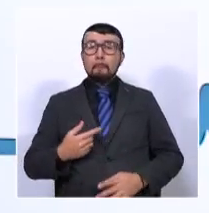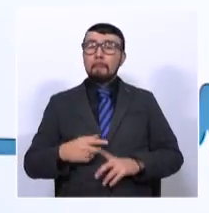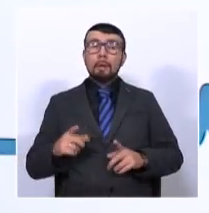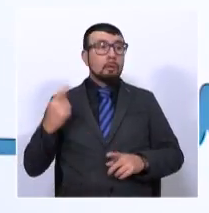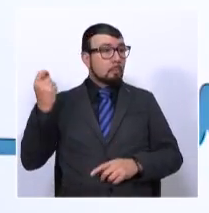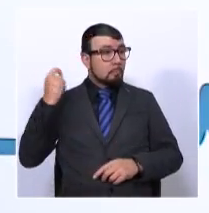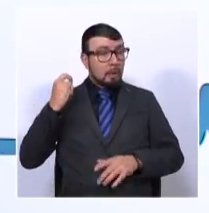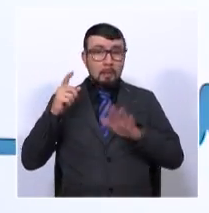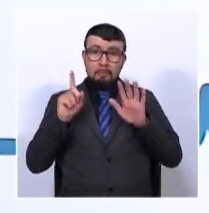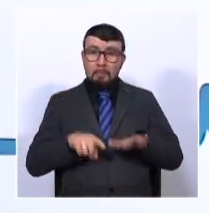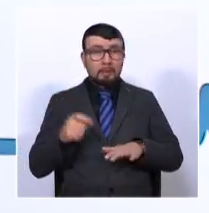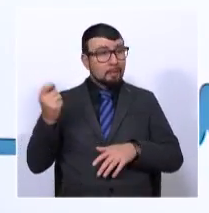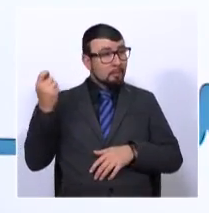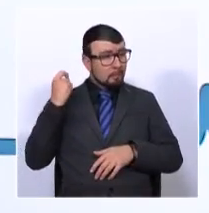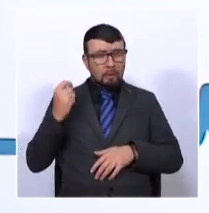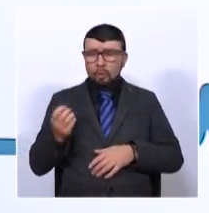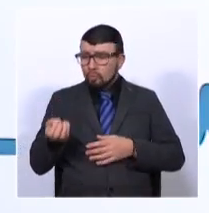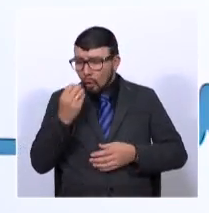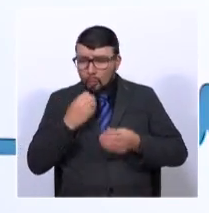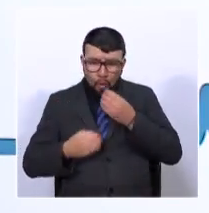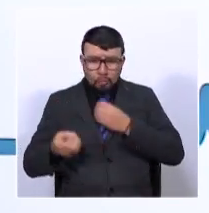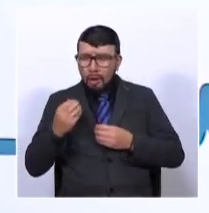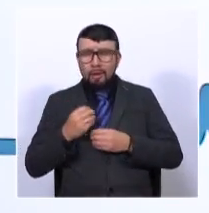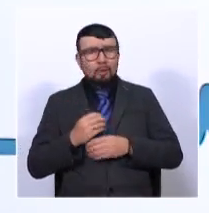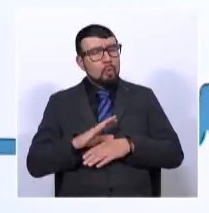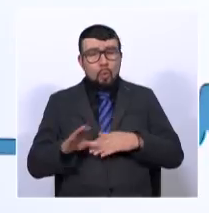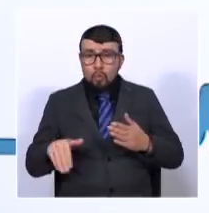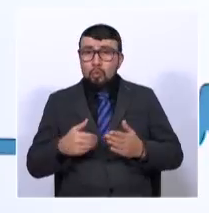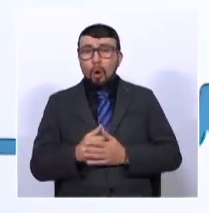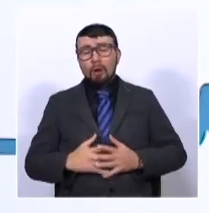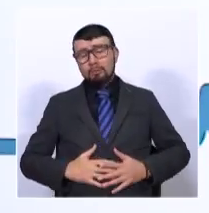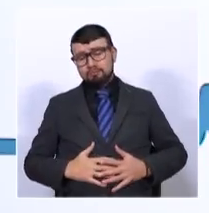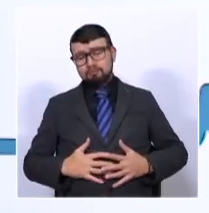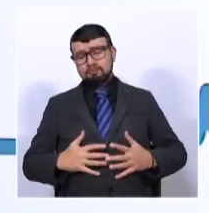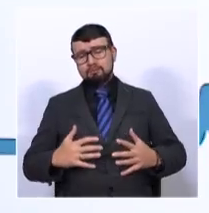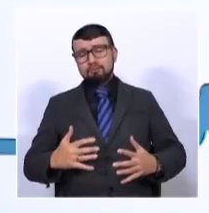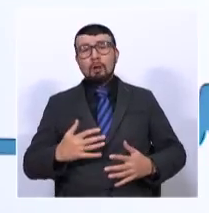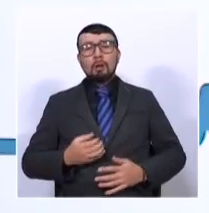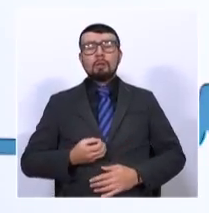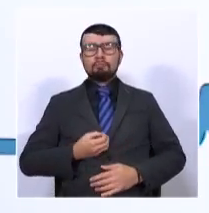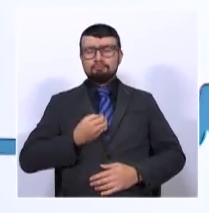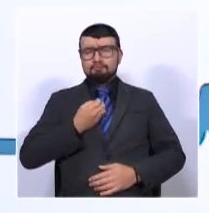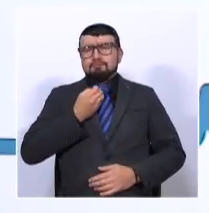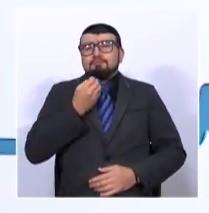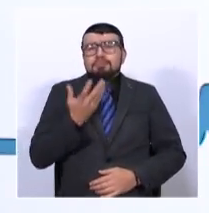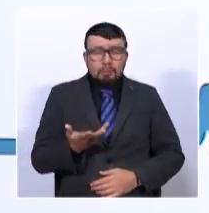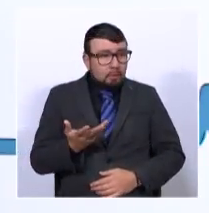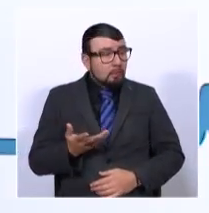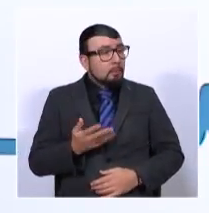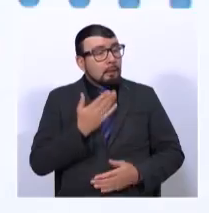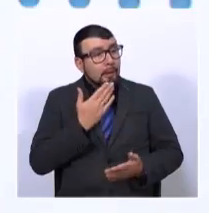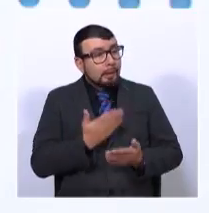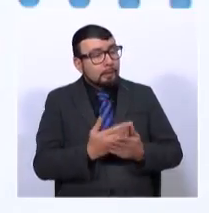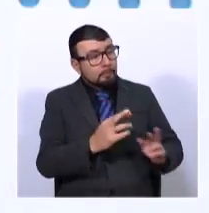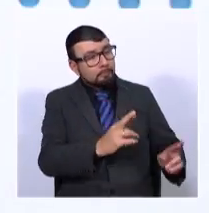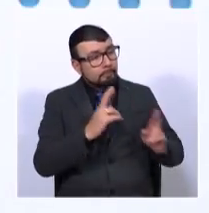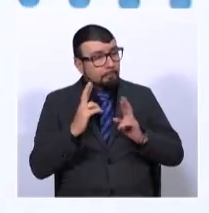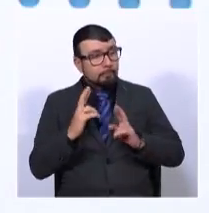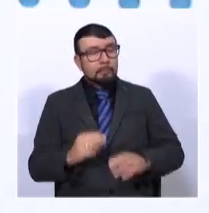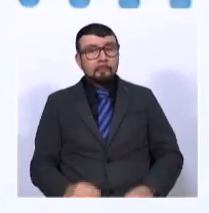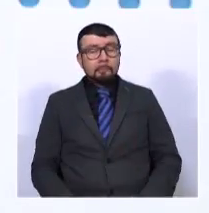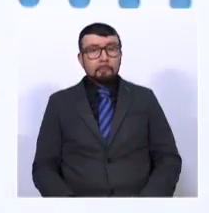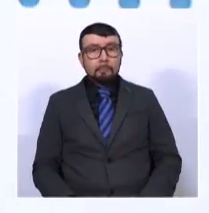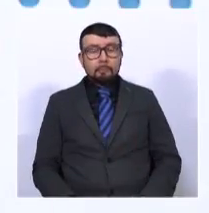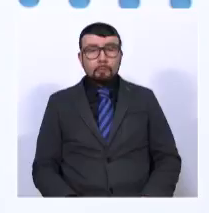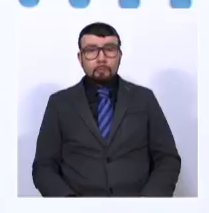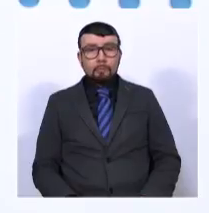todo lo que como me inflama el estómago y me da vómito. Muchas gracias por la respuesta. Bueno, siempre